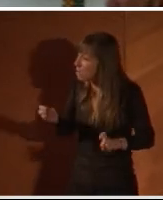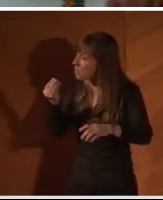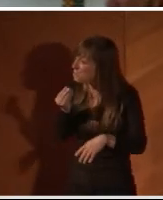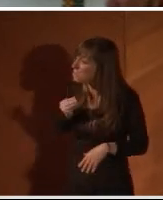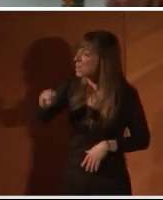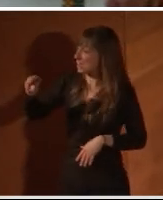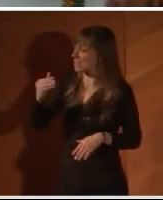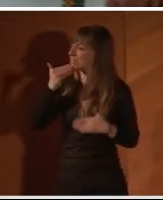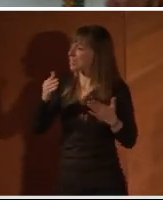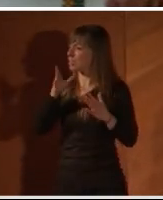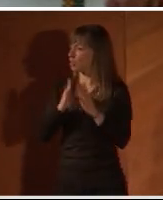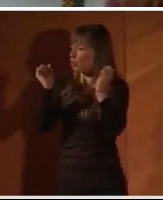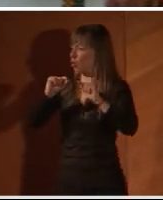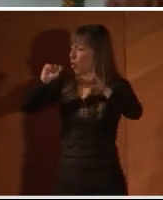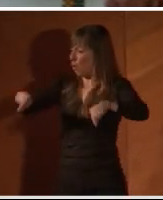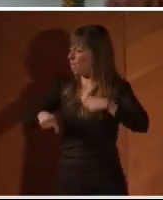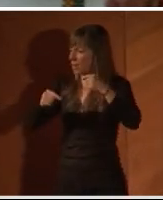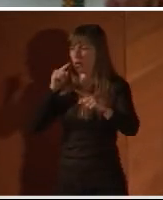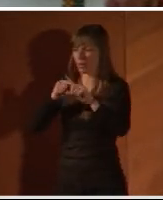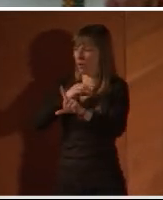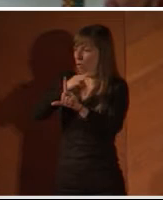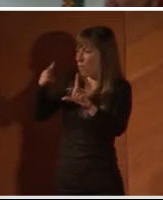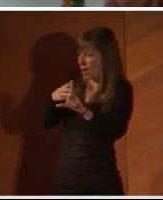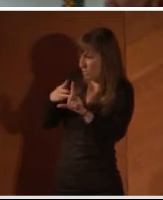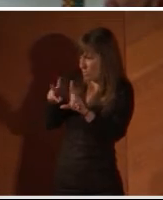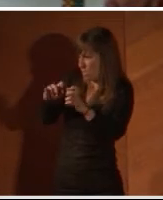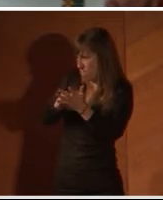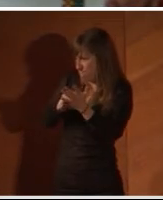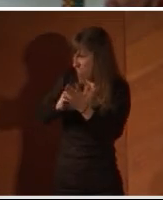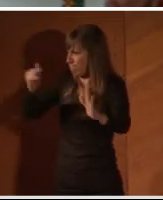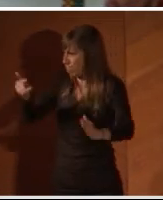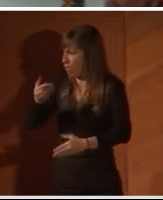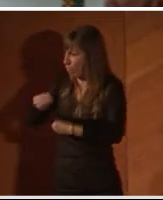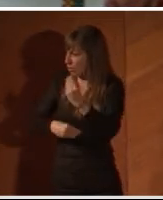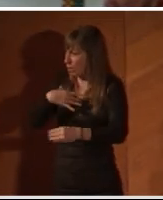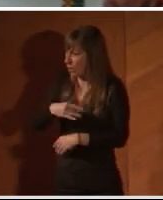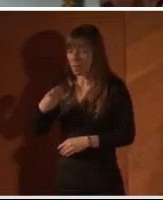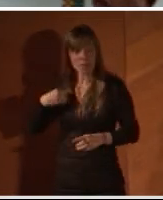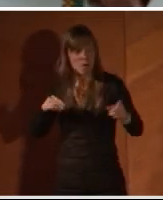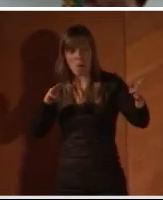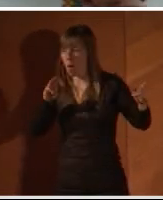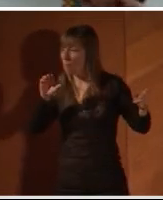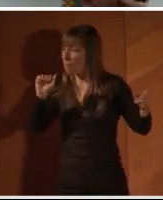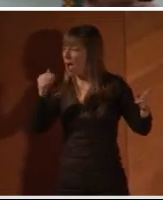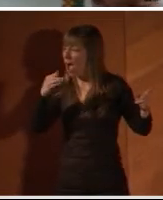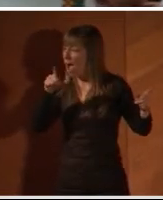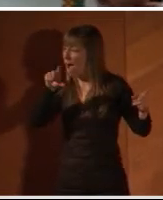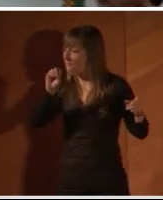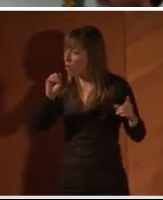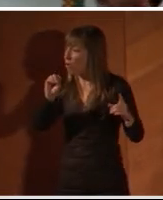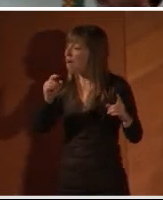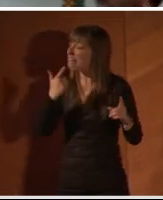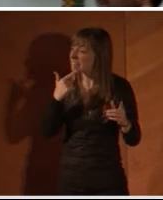convenio nos permite no solo reutilizar la tecnología, sino, como decía Pablo, esto no se trata de tecnología, se trata de